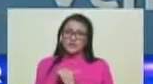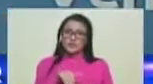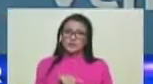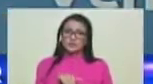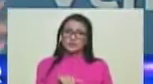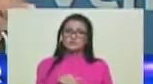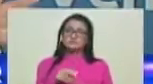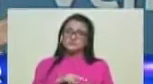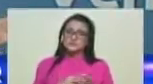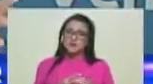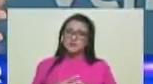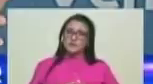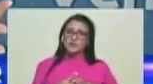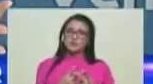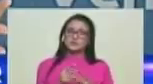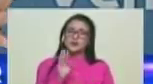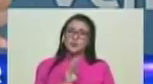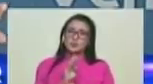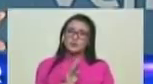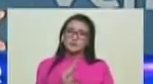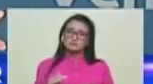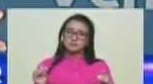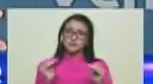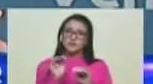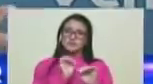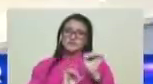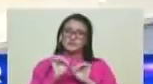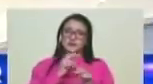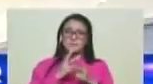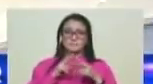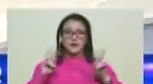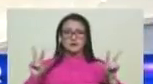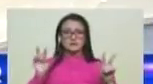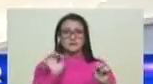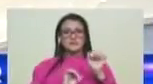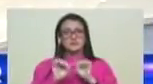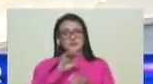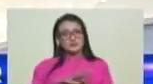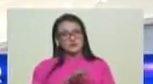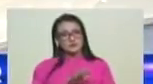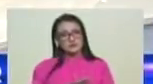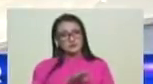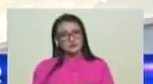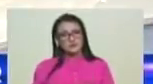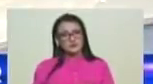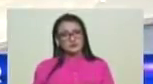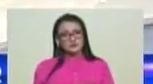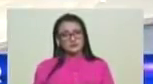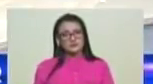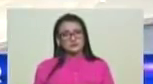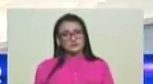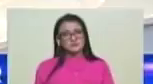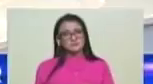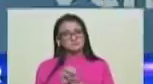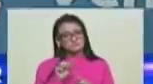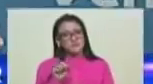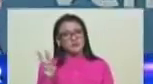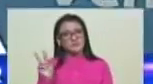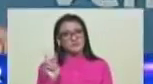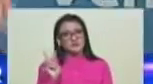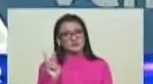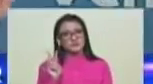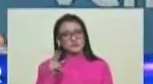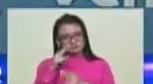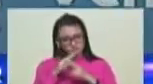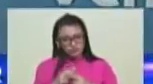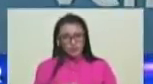la voluntad de preservar su soberanía, de defender la paz, defender la tranquilidad, y por eso Venezuela rinde